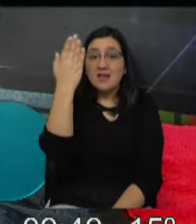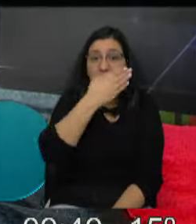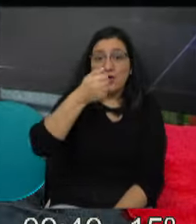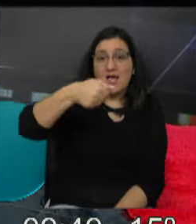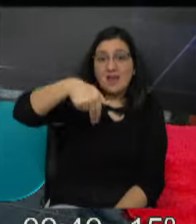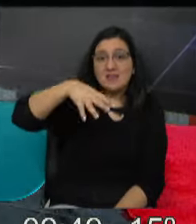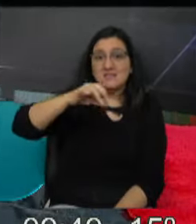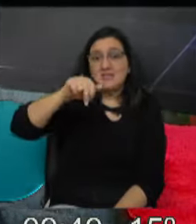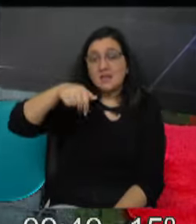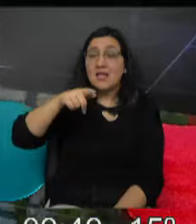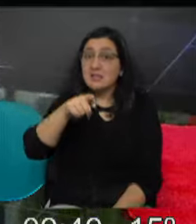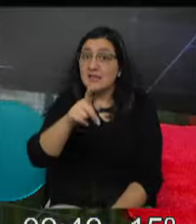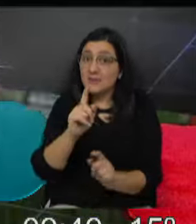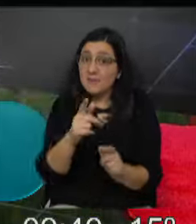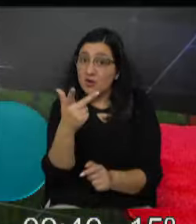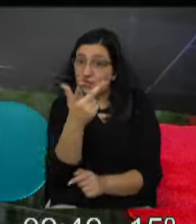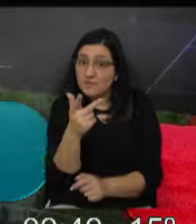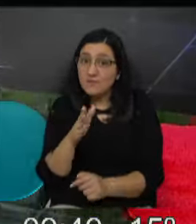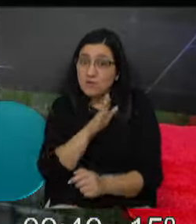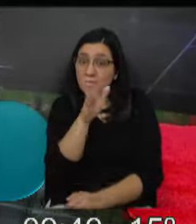y Artigas. Este se fue